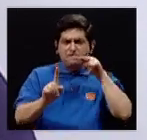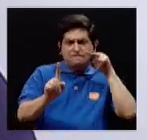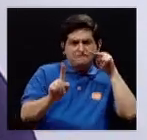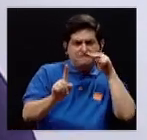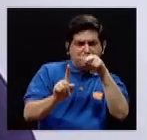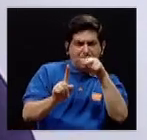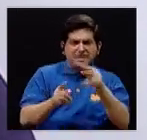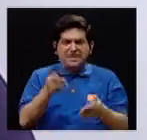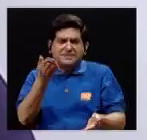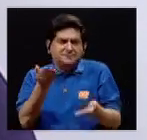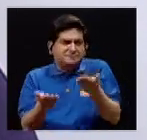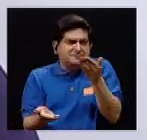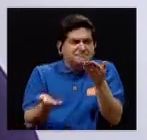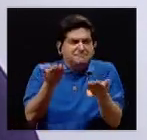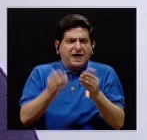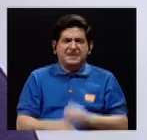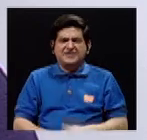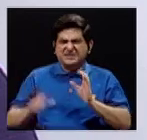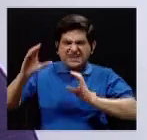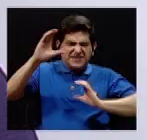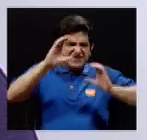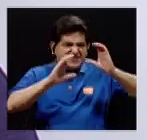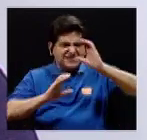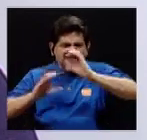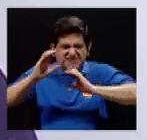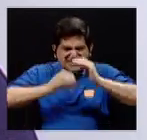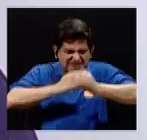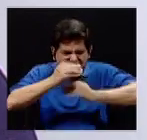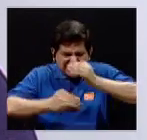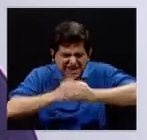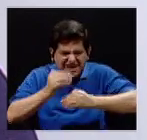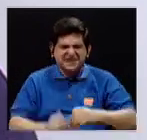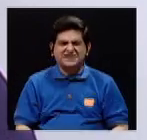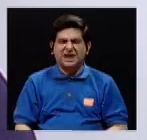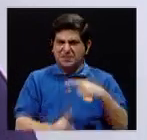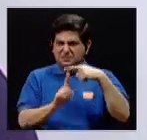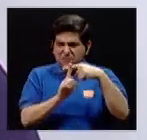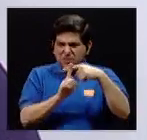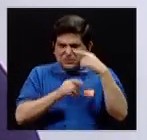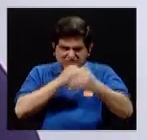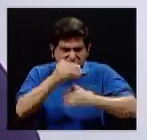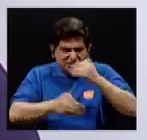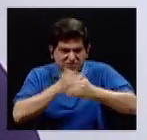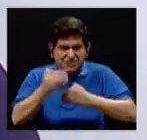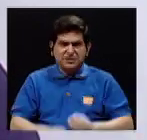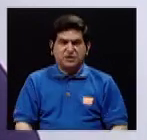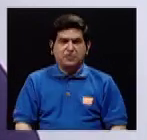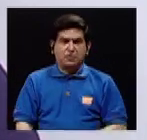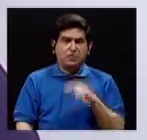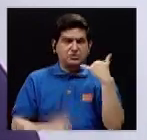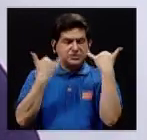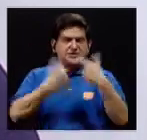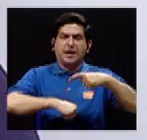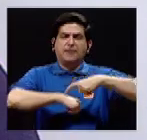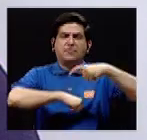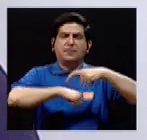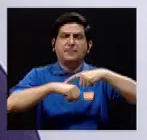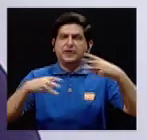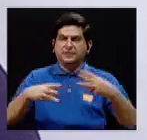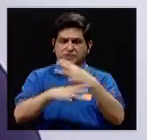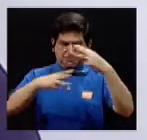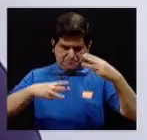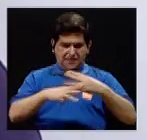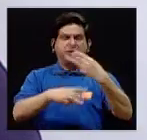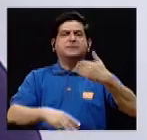eh Muy muy cientificista y muy positivista y que era hora de darle a la